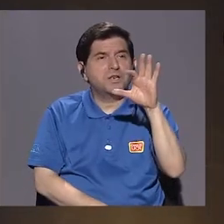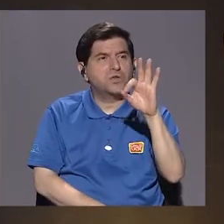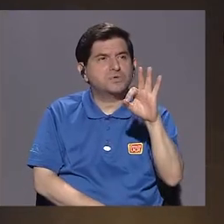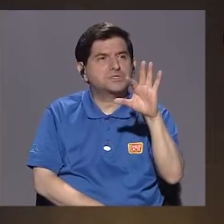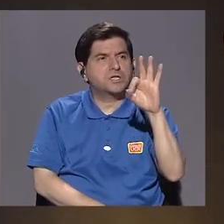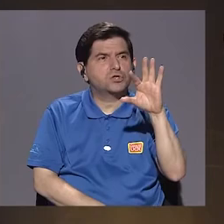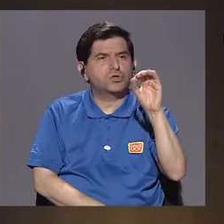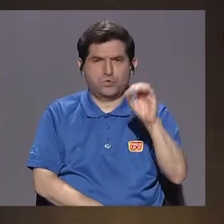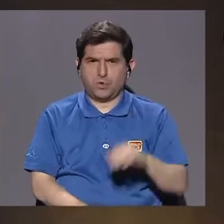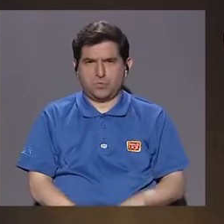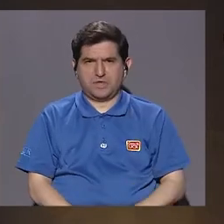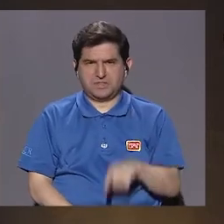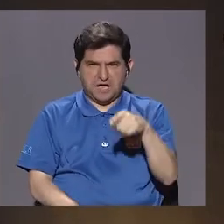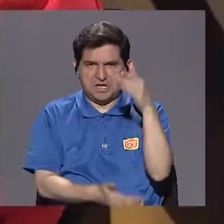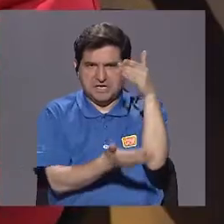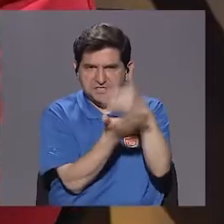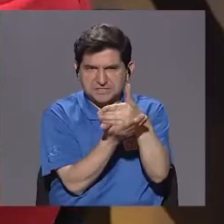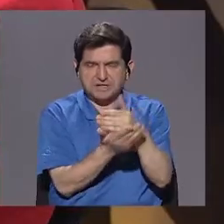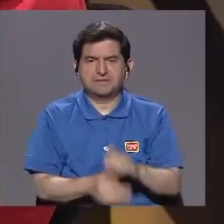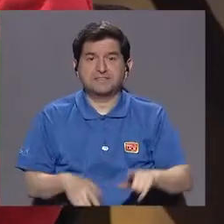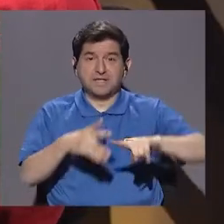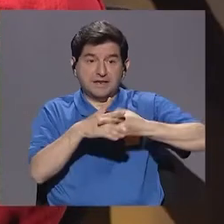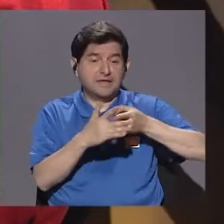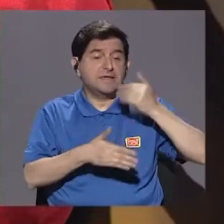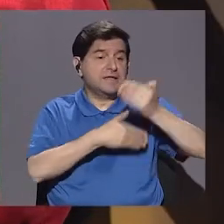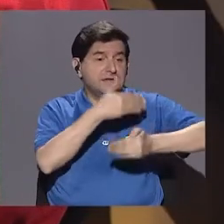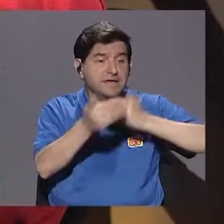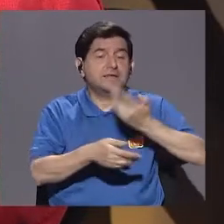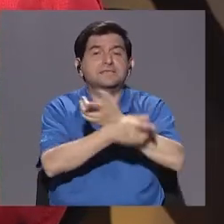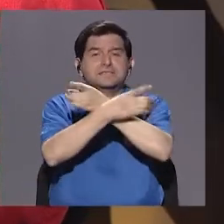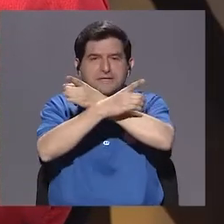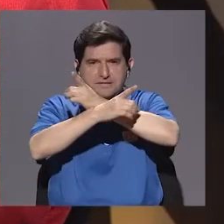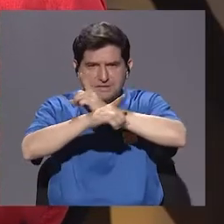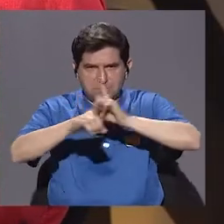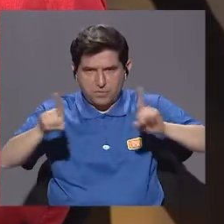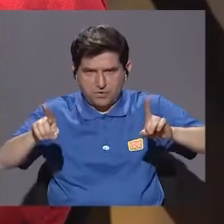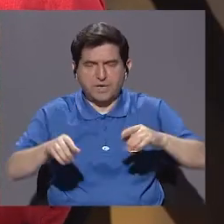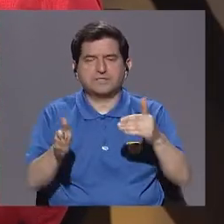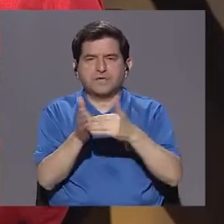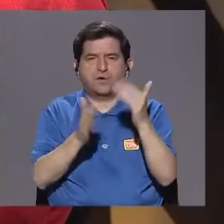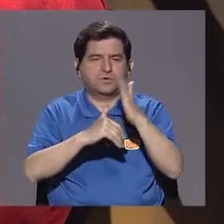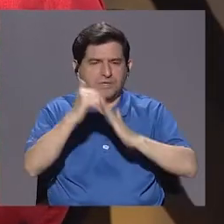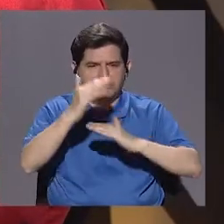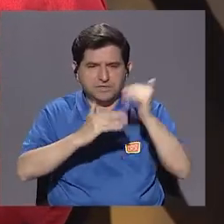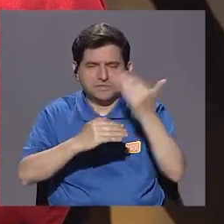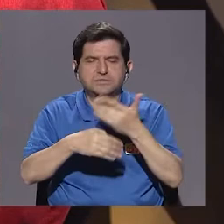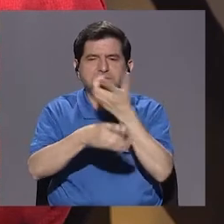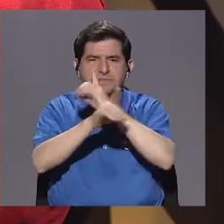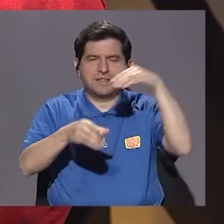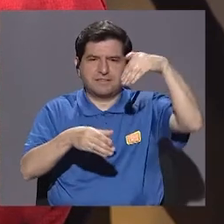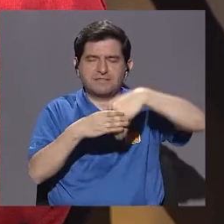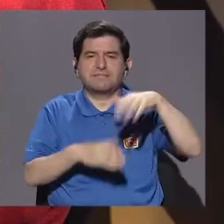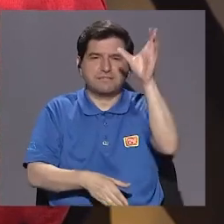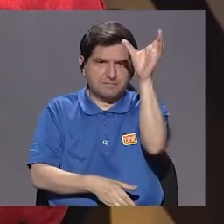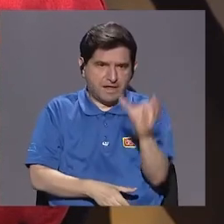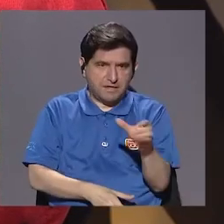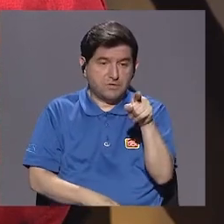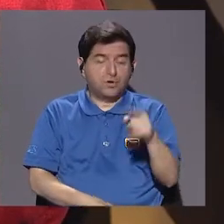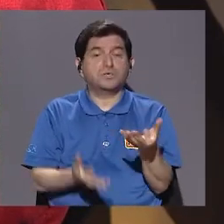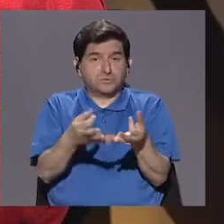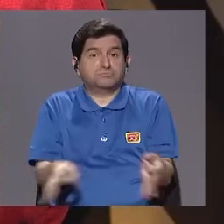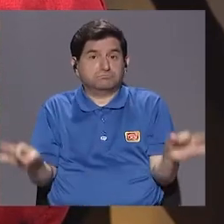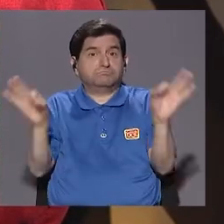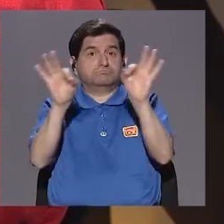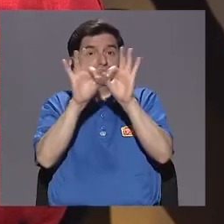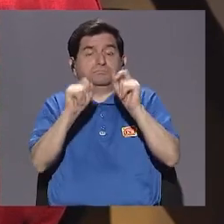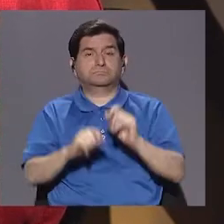1990 va a ponerse a corte ahí se inició un proceso de democracia de reconstrucción democrática en el continente después eso es muy